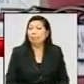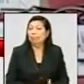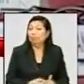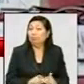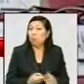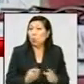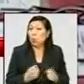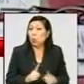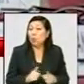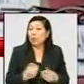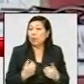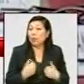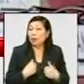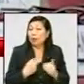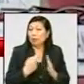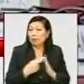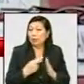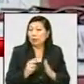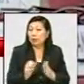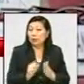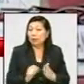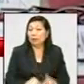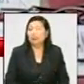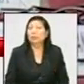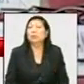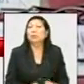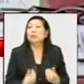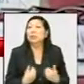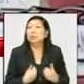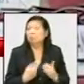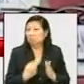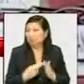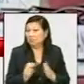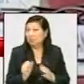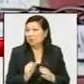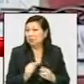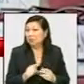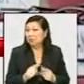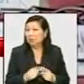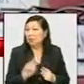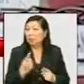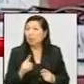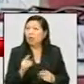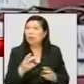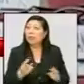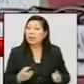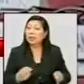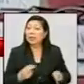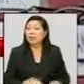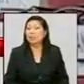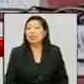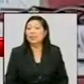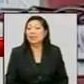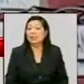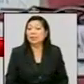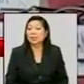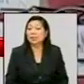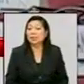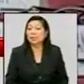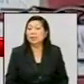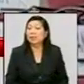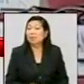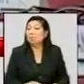Inicialmente, cuando obtiene su registro sanitario, porque tiene un registro sanitario para uso oncológico, le dan